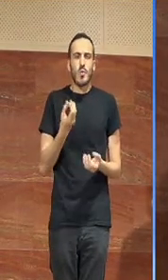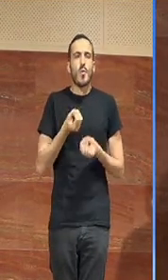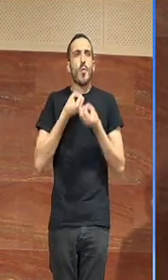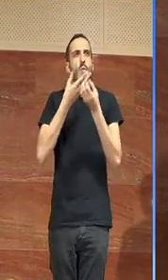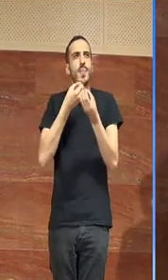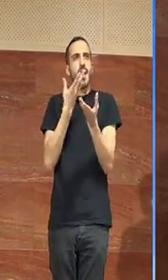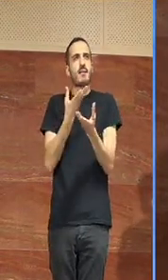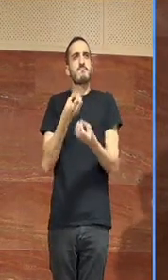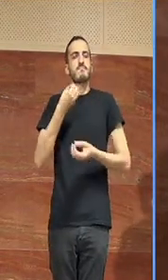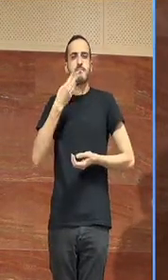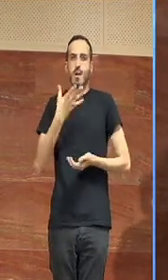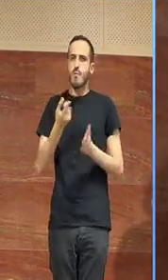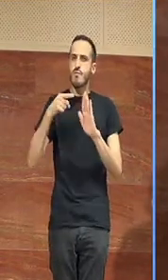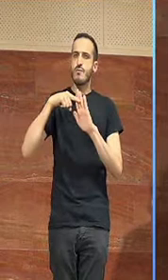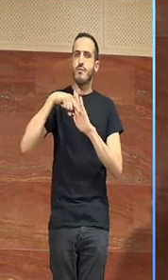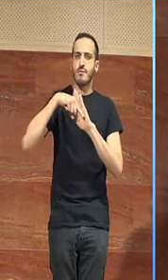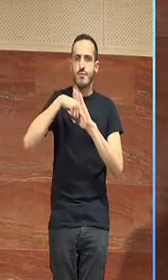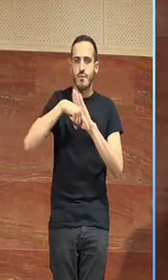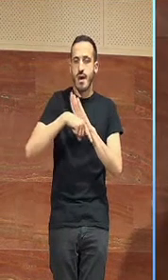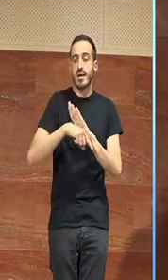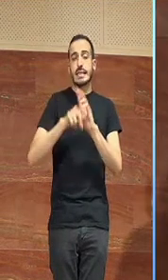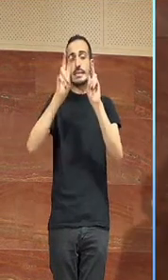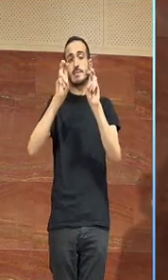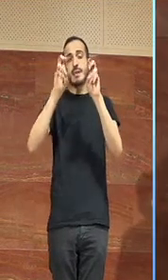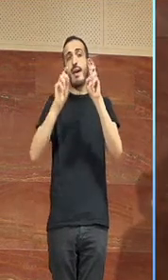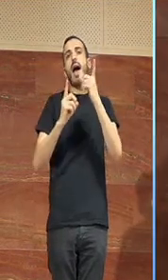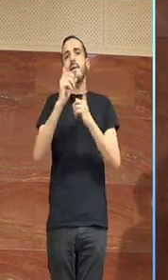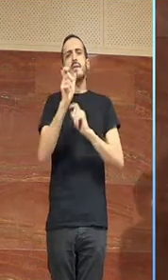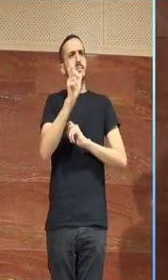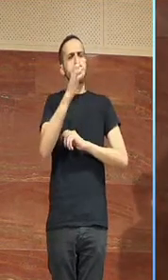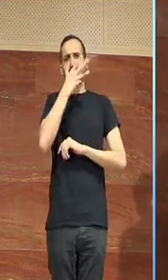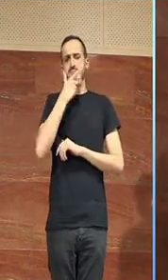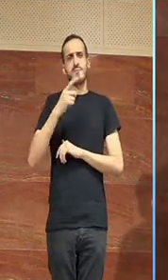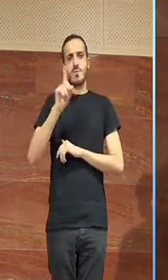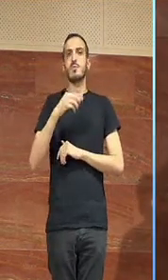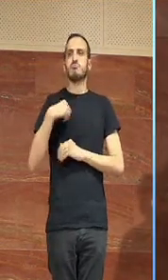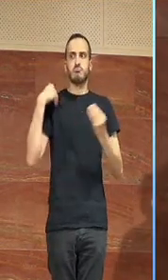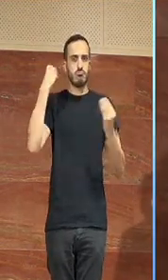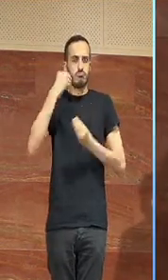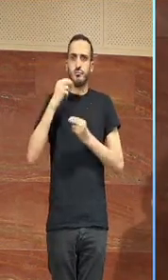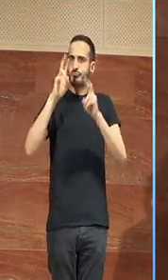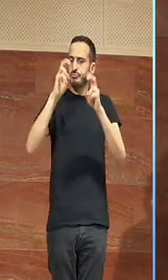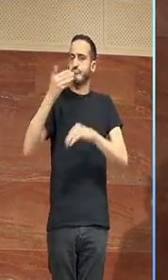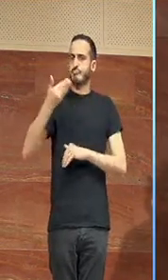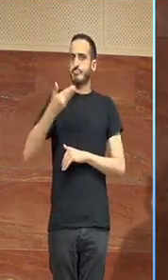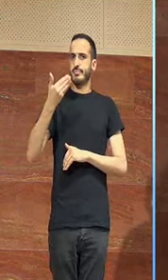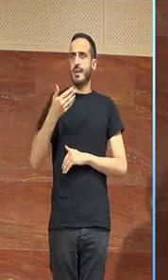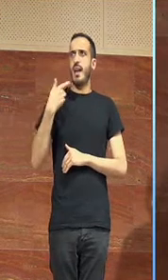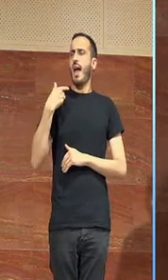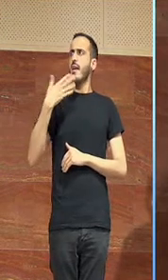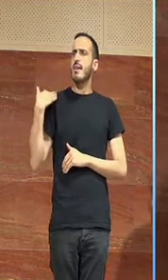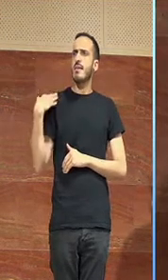temas que quizá no sean tan conocidos, pero creo que importantes. Ayer, cuando le comenté a una compañera